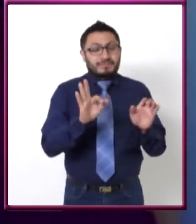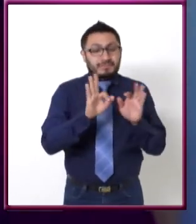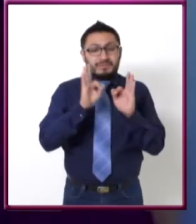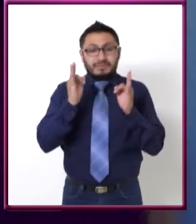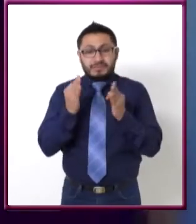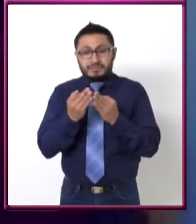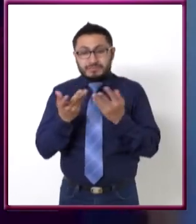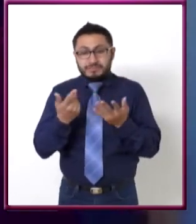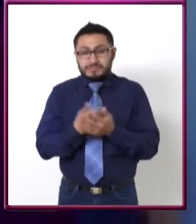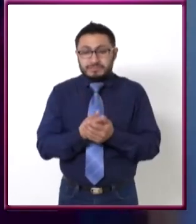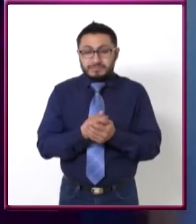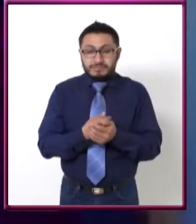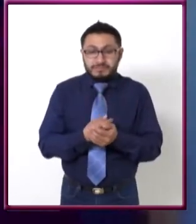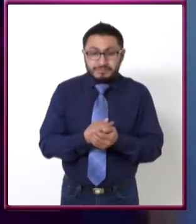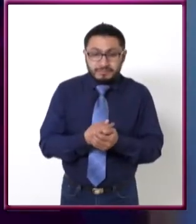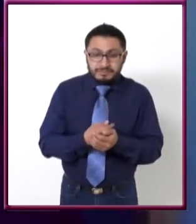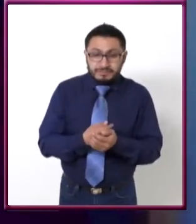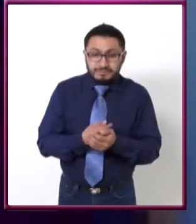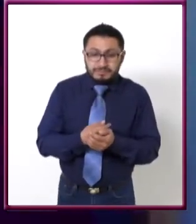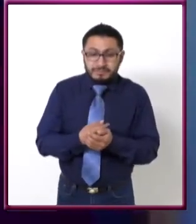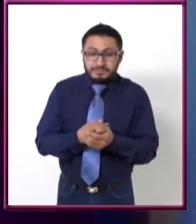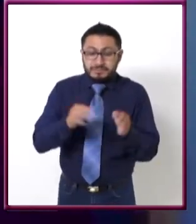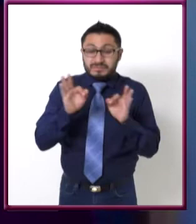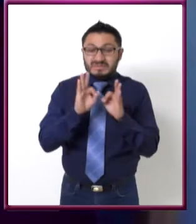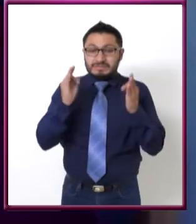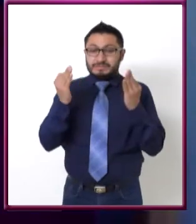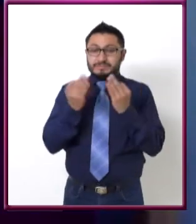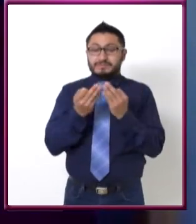educando en forma de